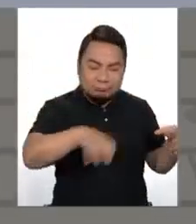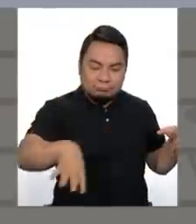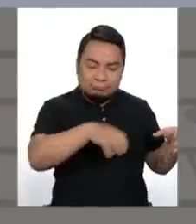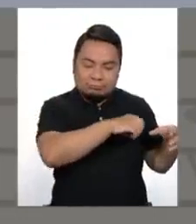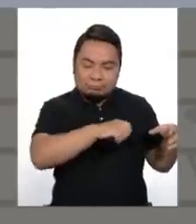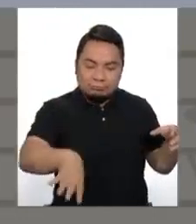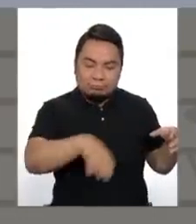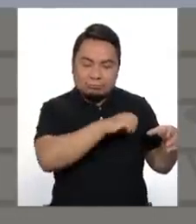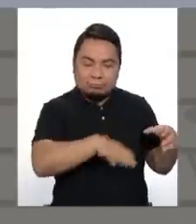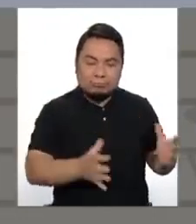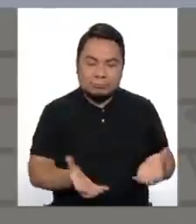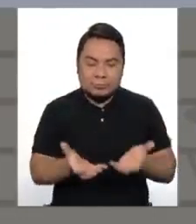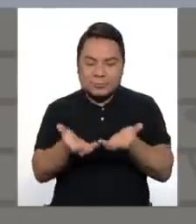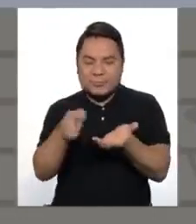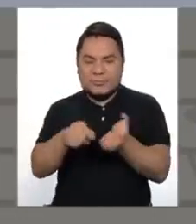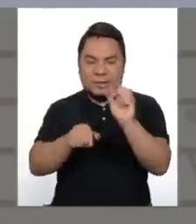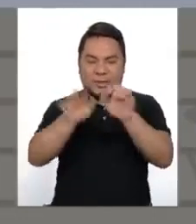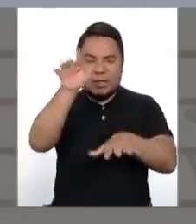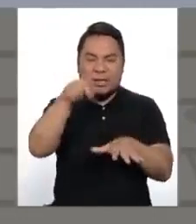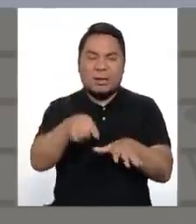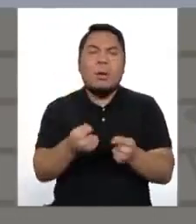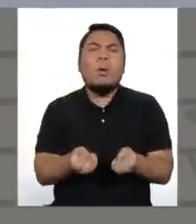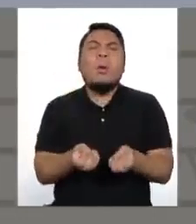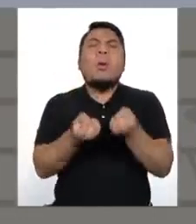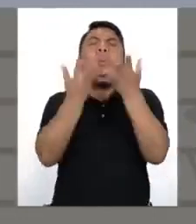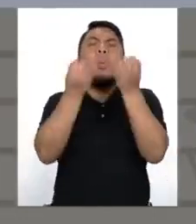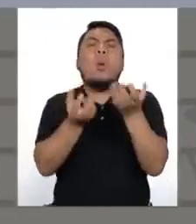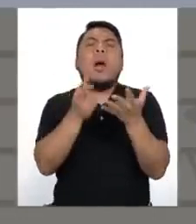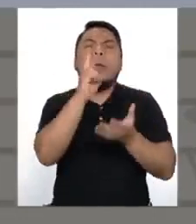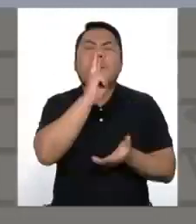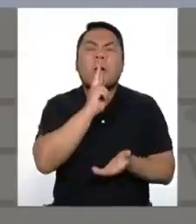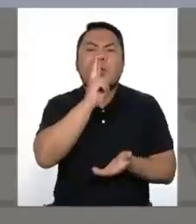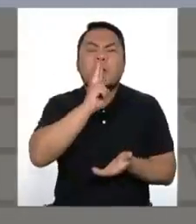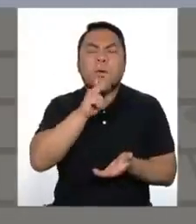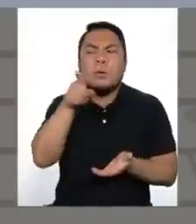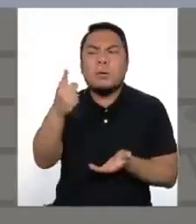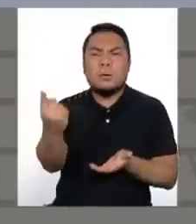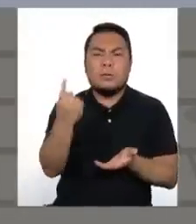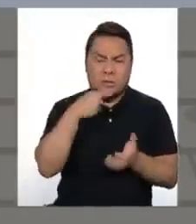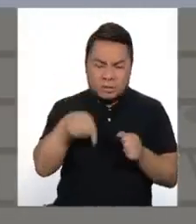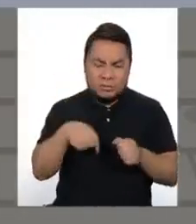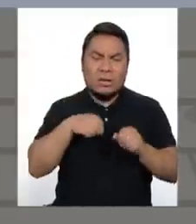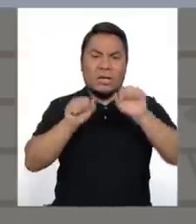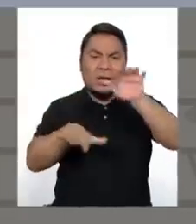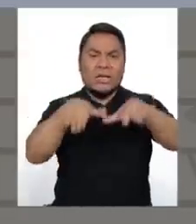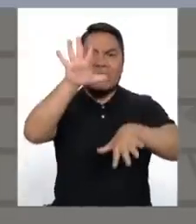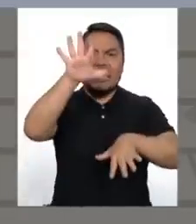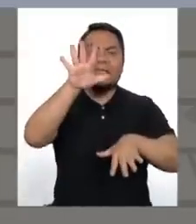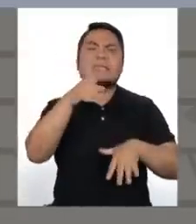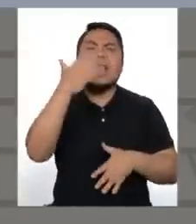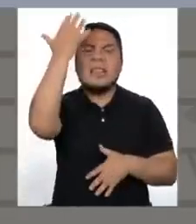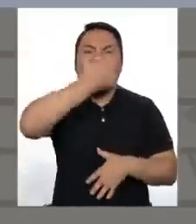pregunta, ¿cuántas piedras rojas podré conseguir con 15 piedras negras?